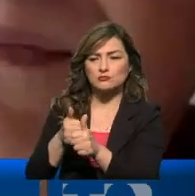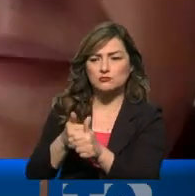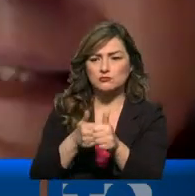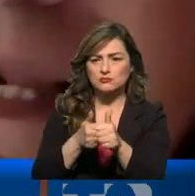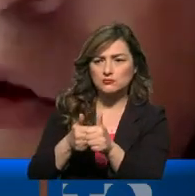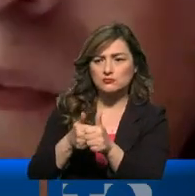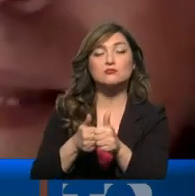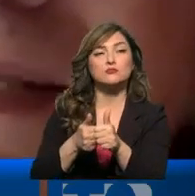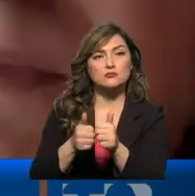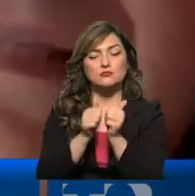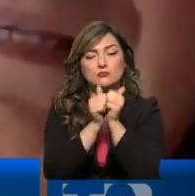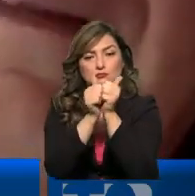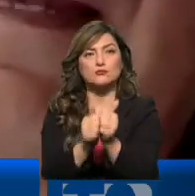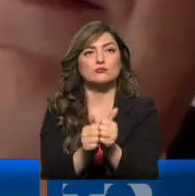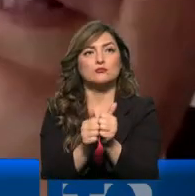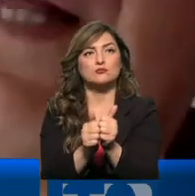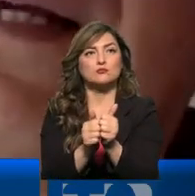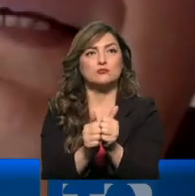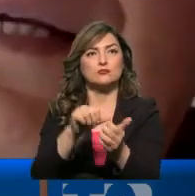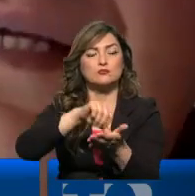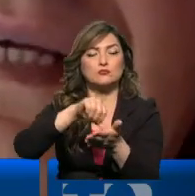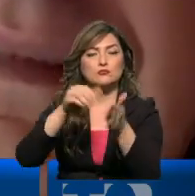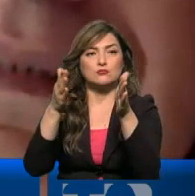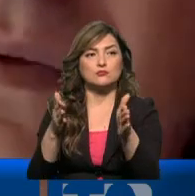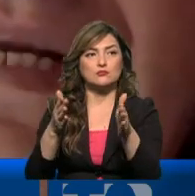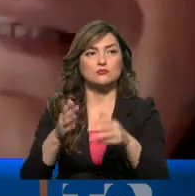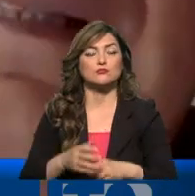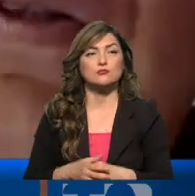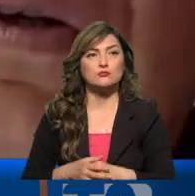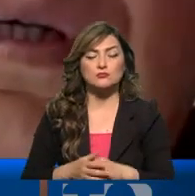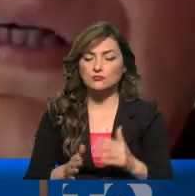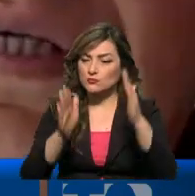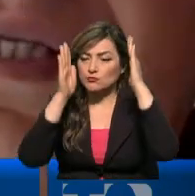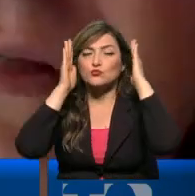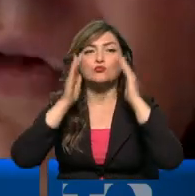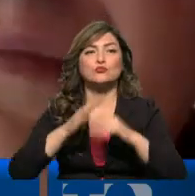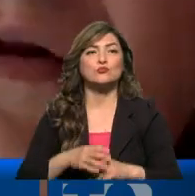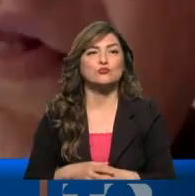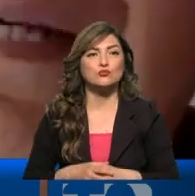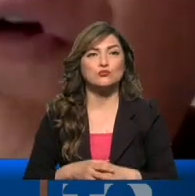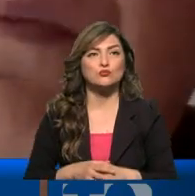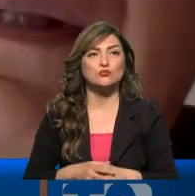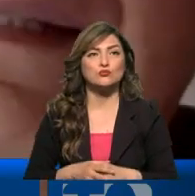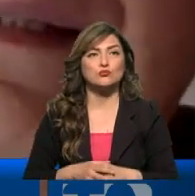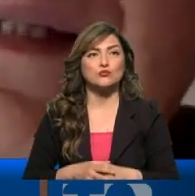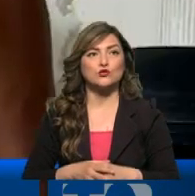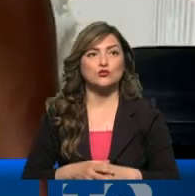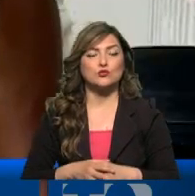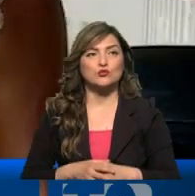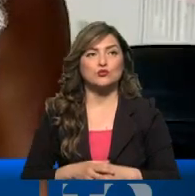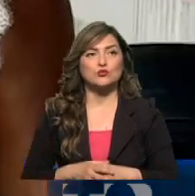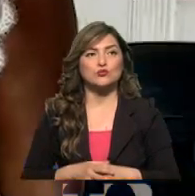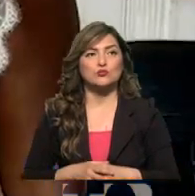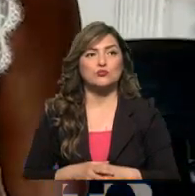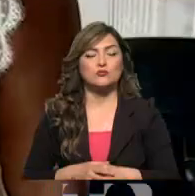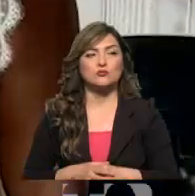brinda el acompañamiento pertinente a la ciudadana existe una atención dentro del marco de nuestras competencias no